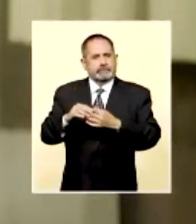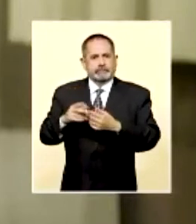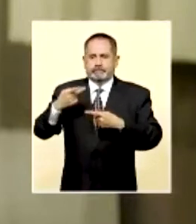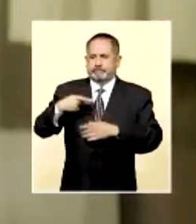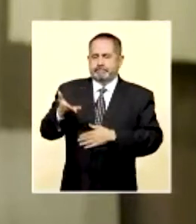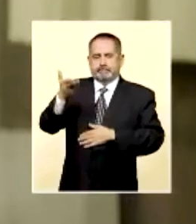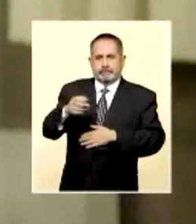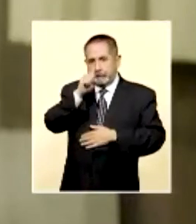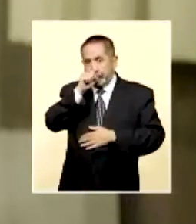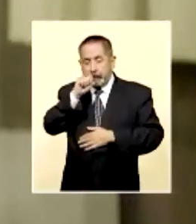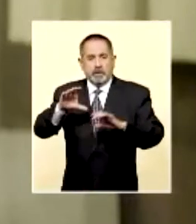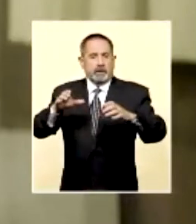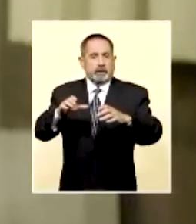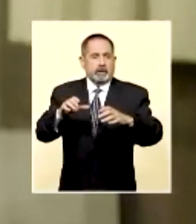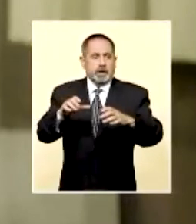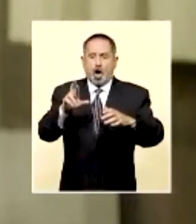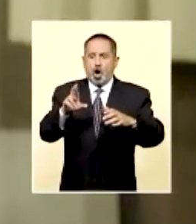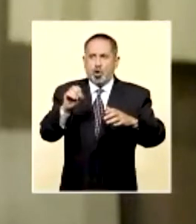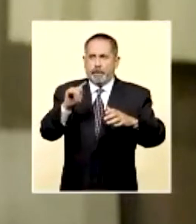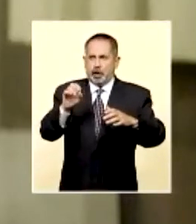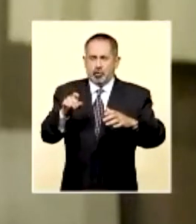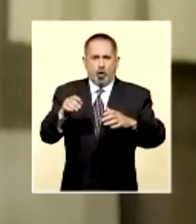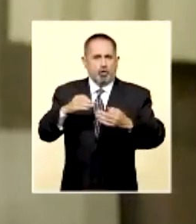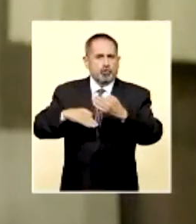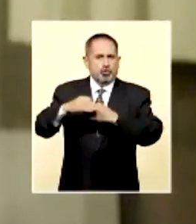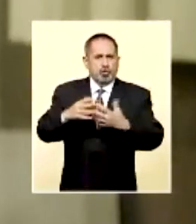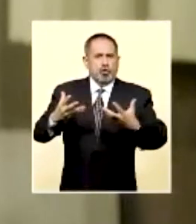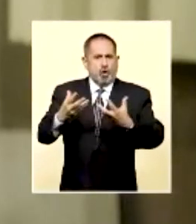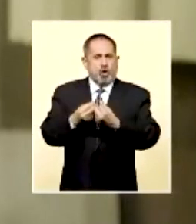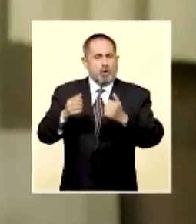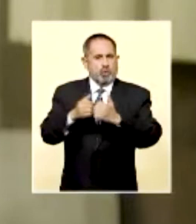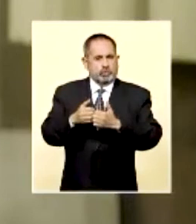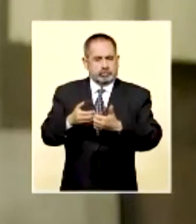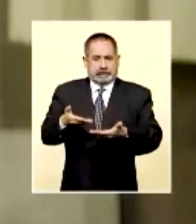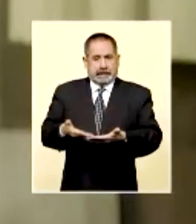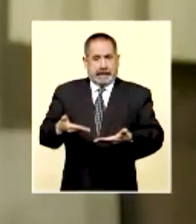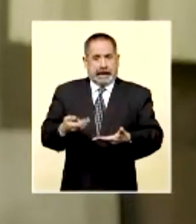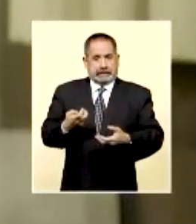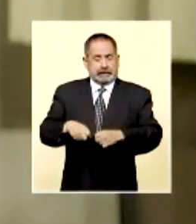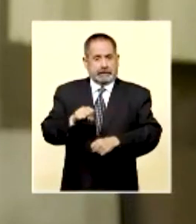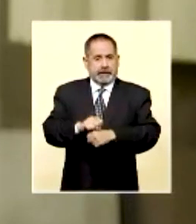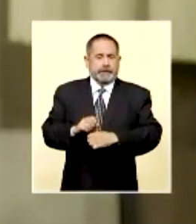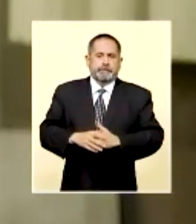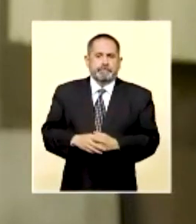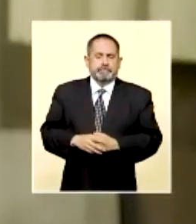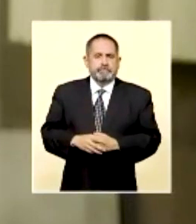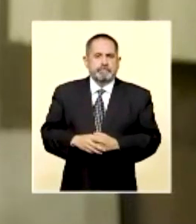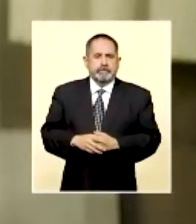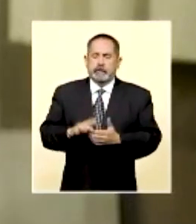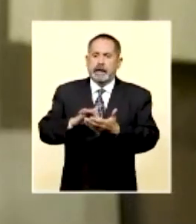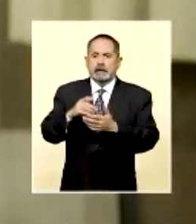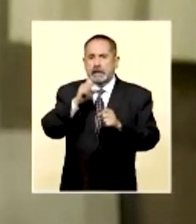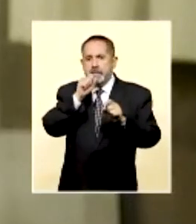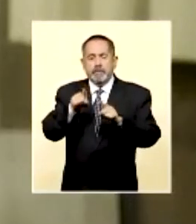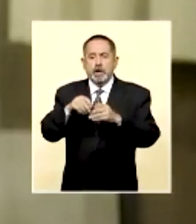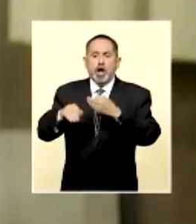ellos Abelardo y Roberto, que nos han acogido con muchísima bondad durante esta semana. Agradezco también a